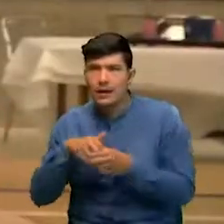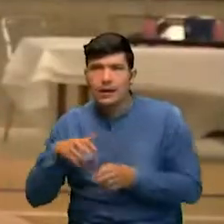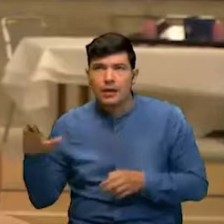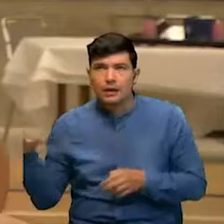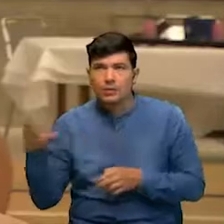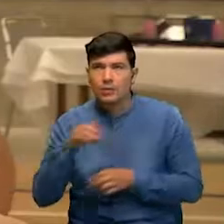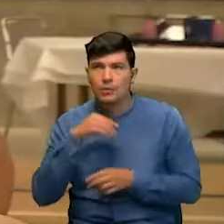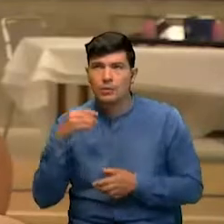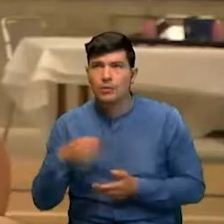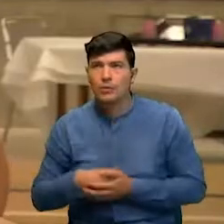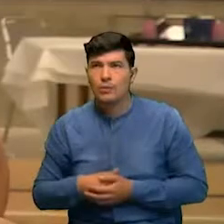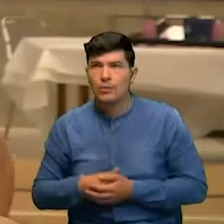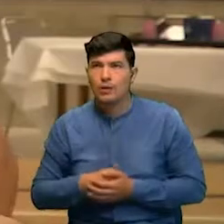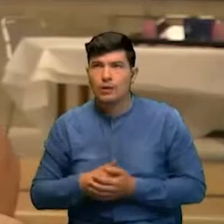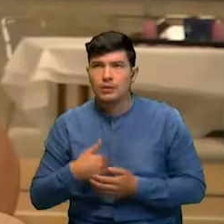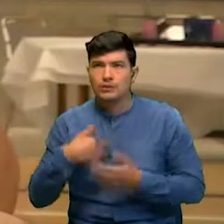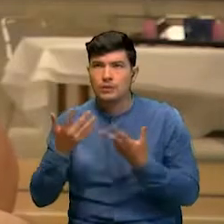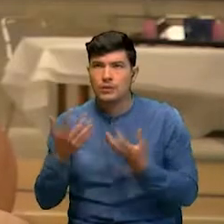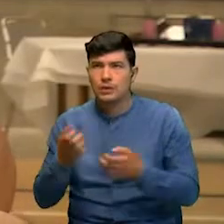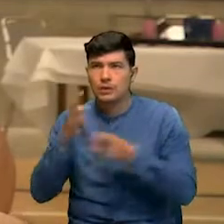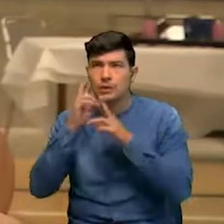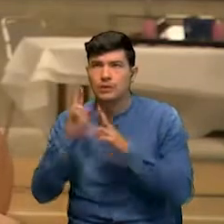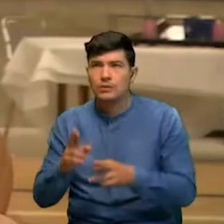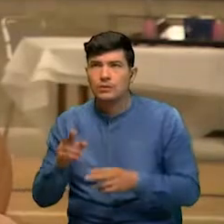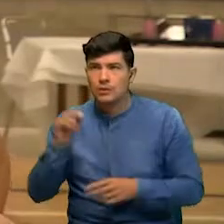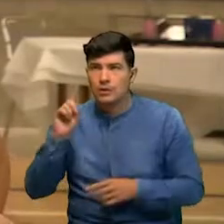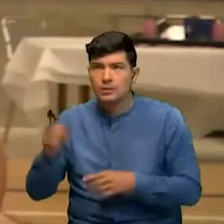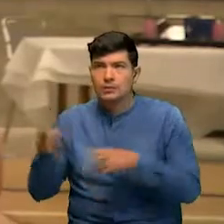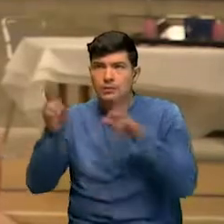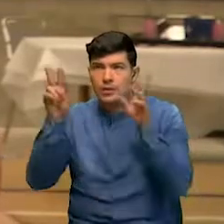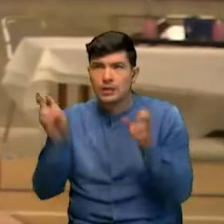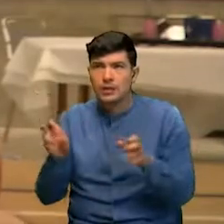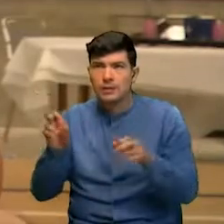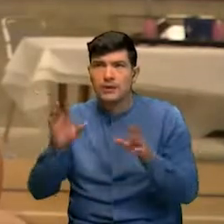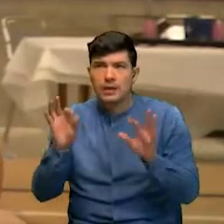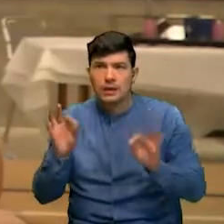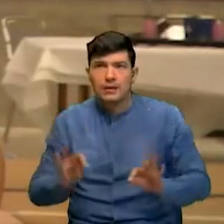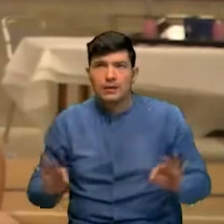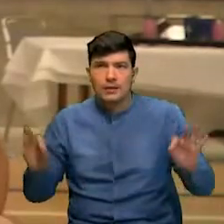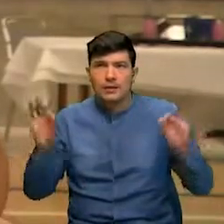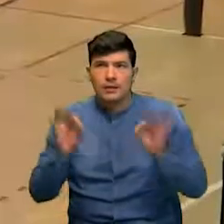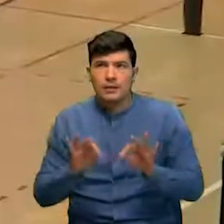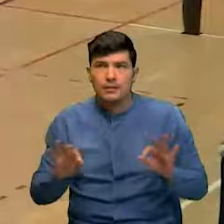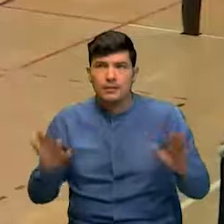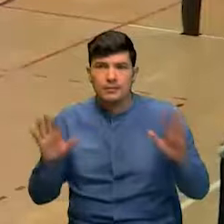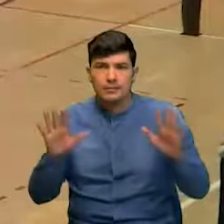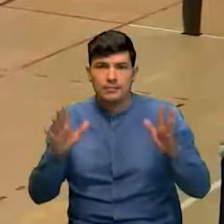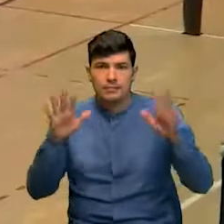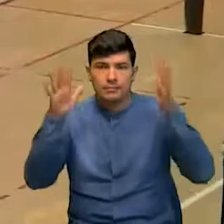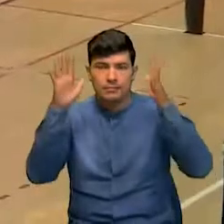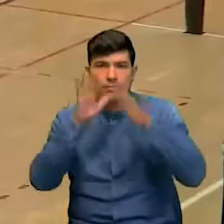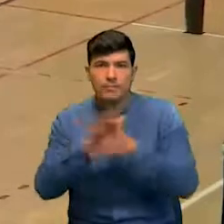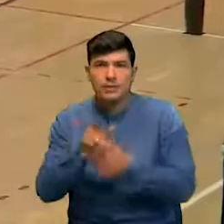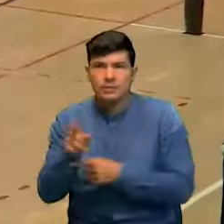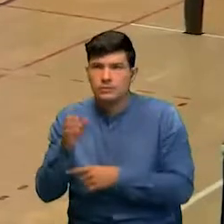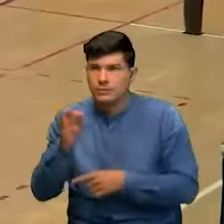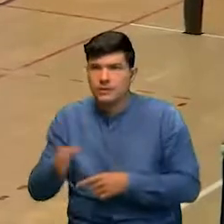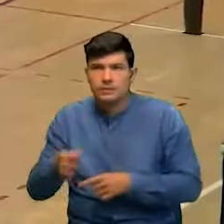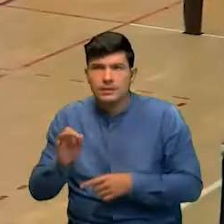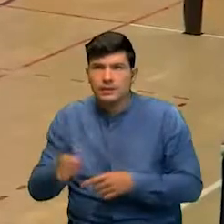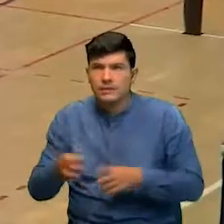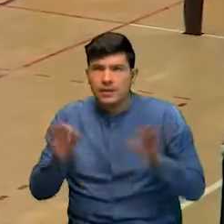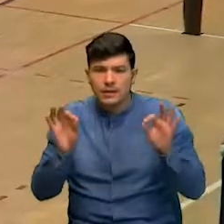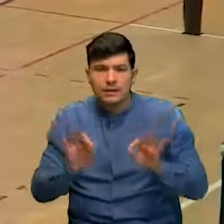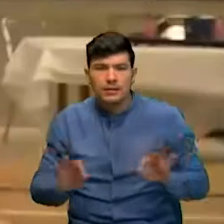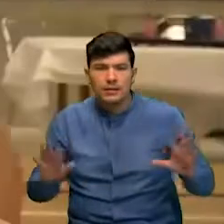absolutamente. Quiero resaltar es el tema de los himnos se hacen en cada encuentro tu himno y eso